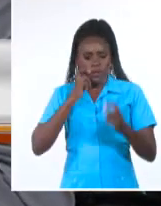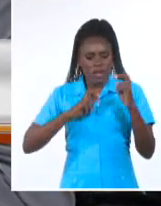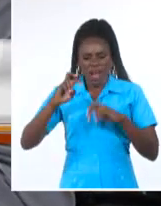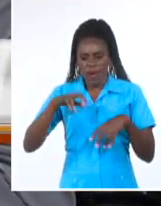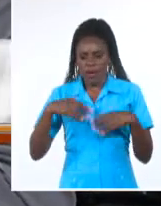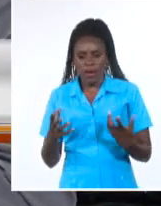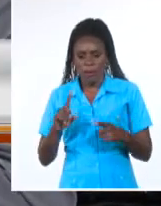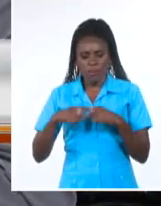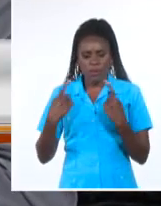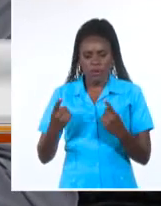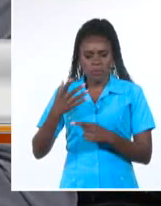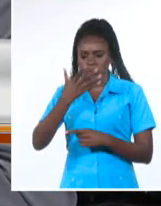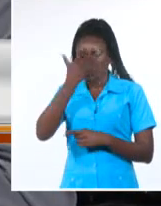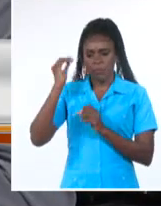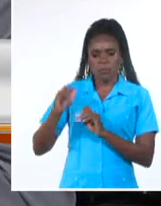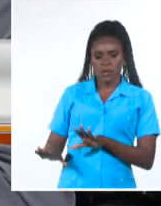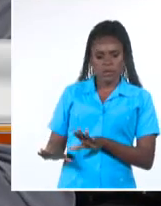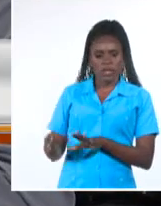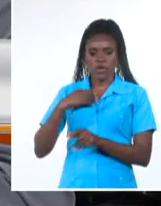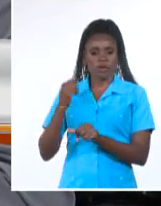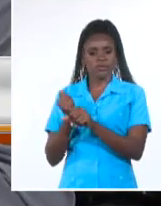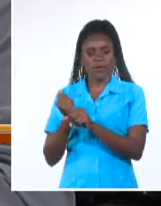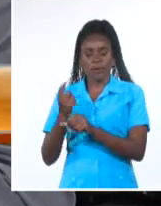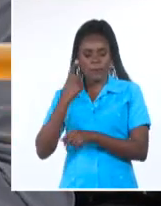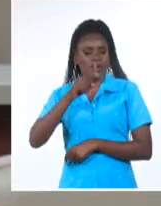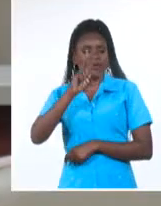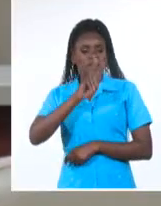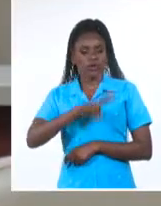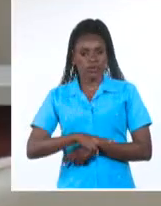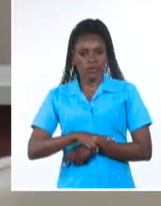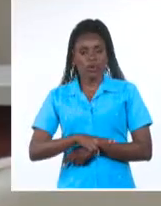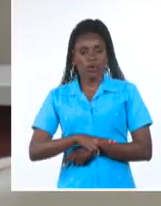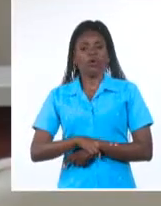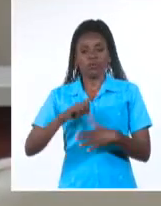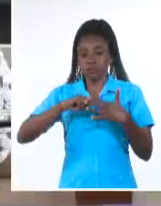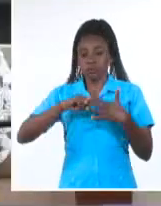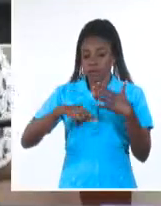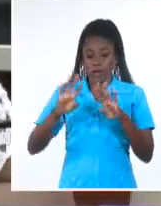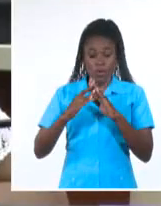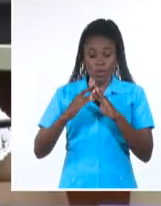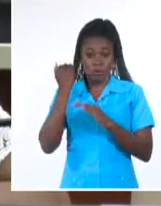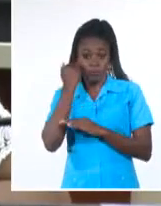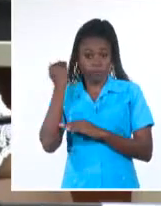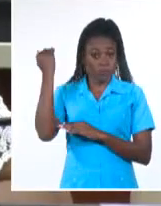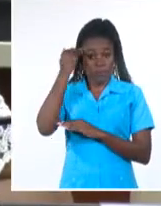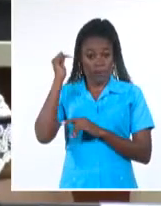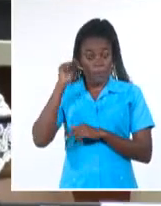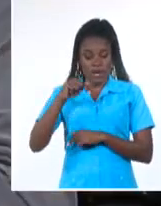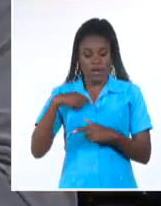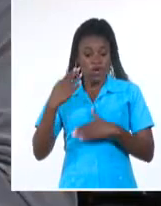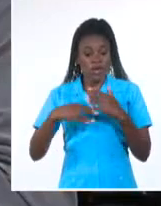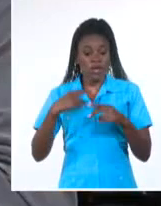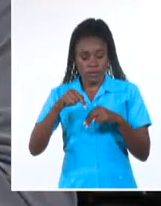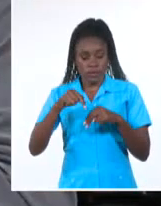idoneidad, la evaluación de los cuadros a todos los niveles que tienen que ver con esta actividad,